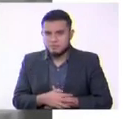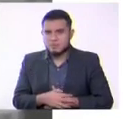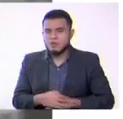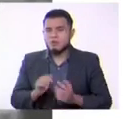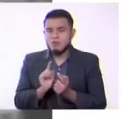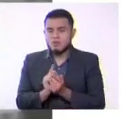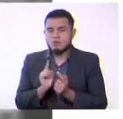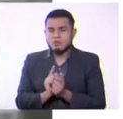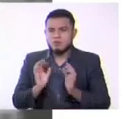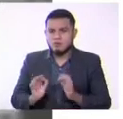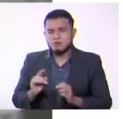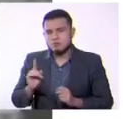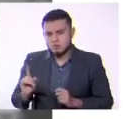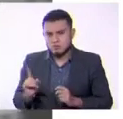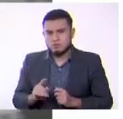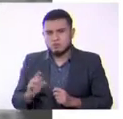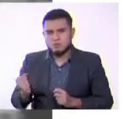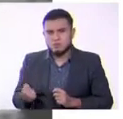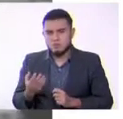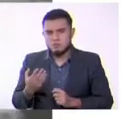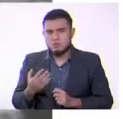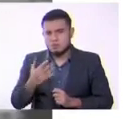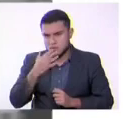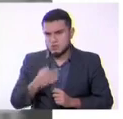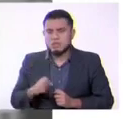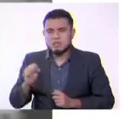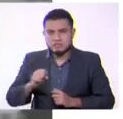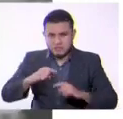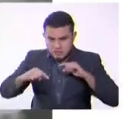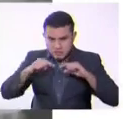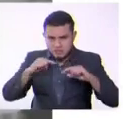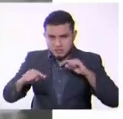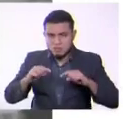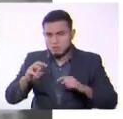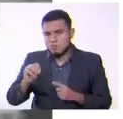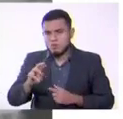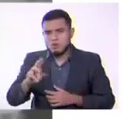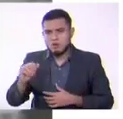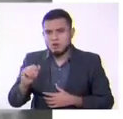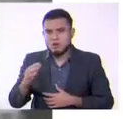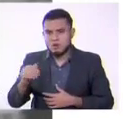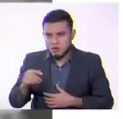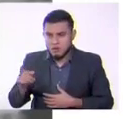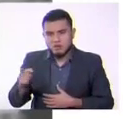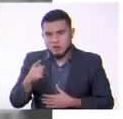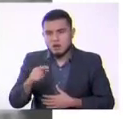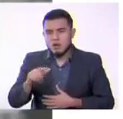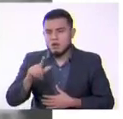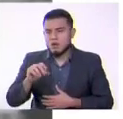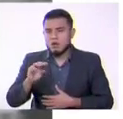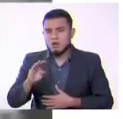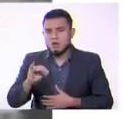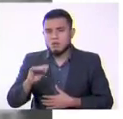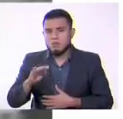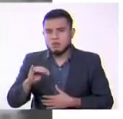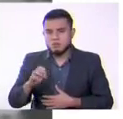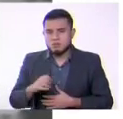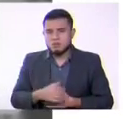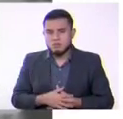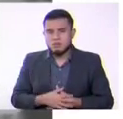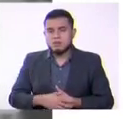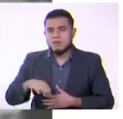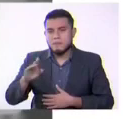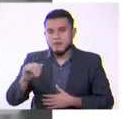usted. ¿Usted se ha dado un round por Califa? Sí, señor, y no hay Sara Moroca. ¿Ha ido a Long Beach? A Long Beach. ¿Ha estado en Venice? En